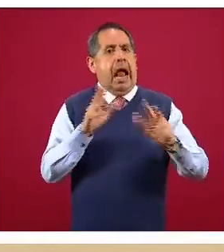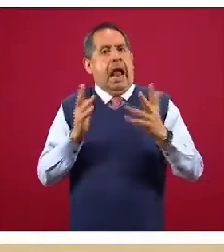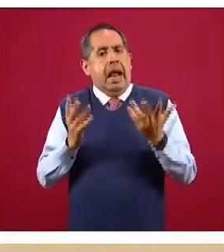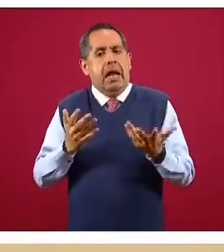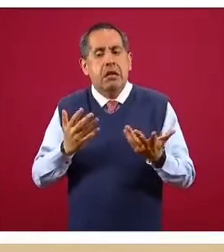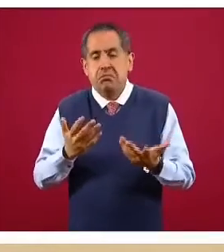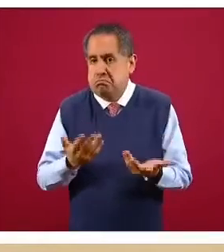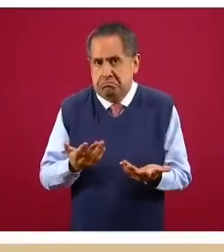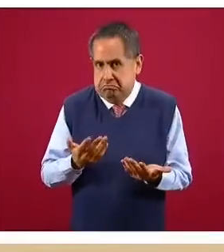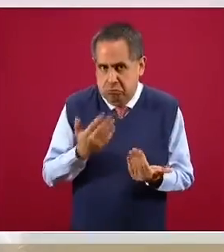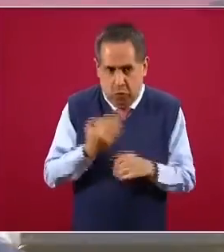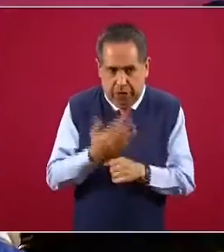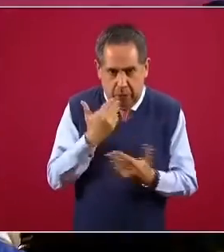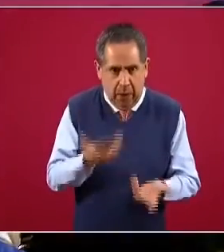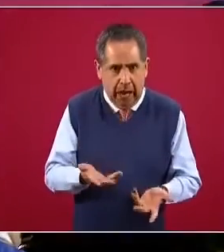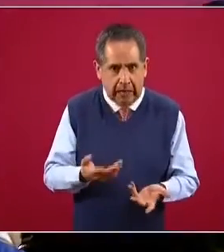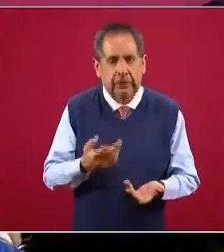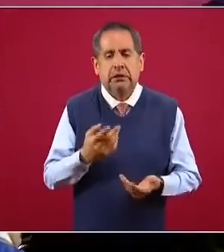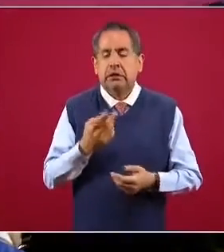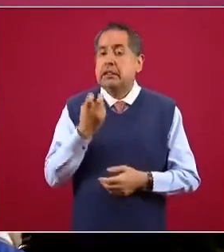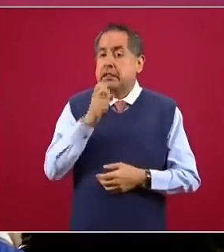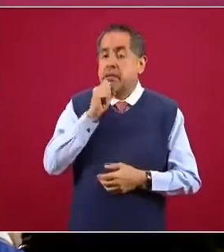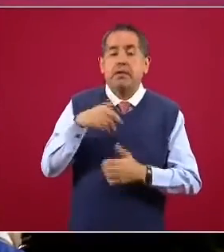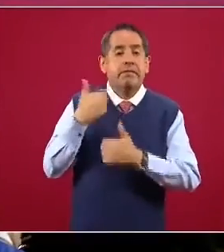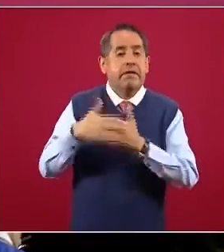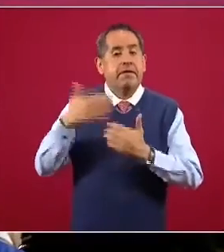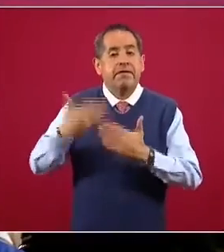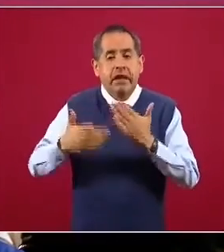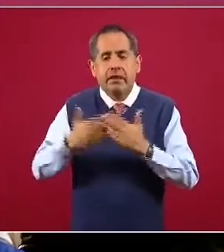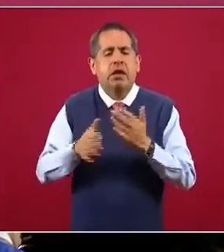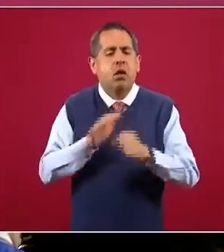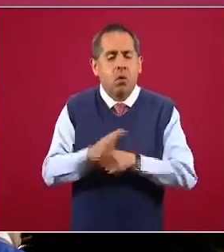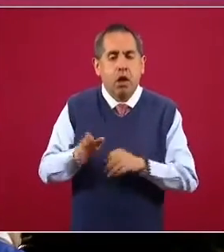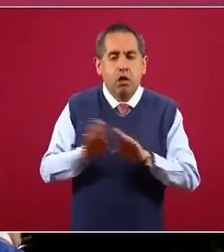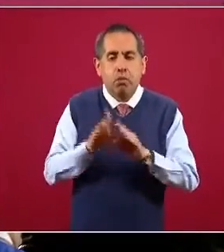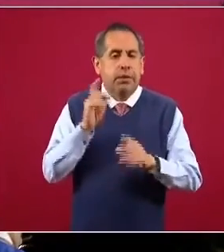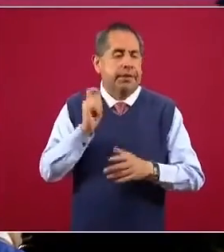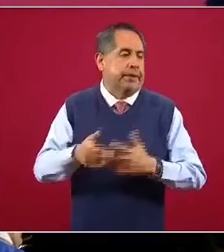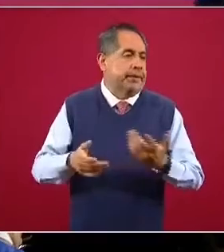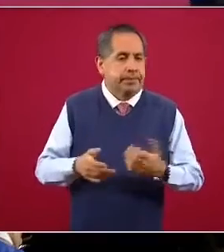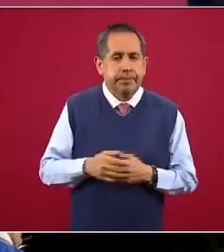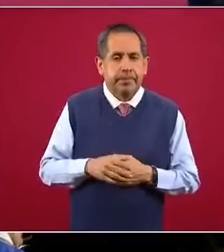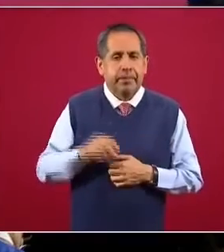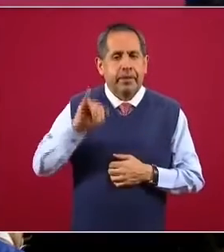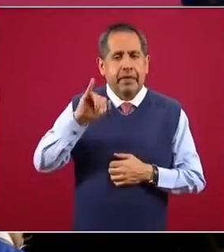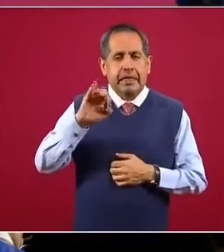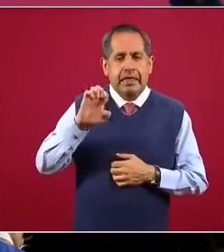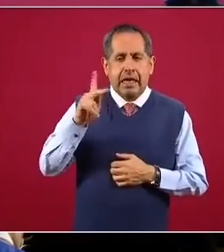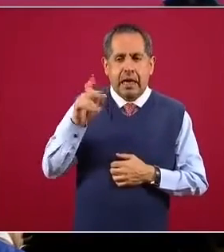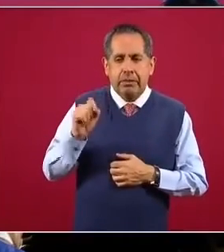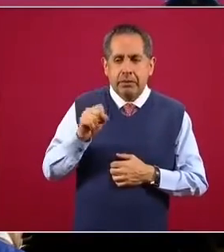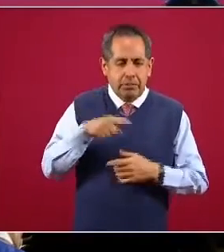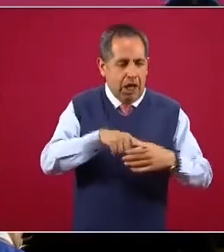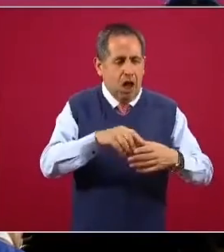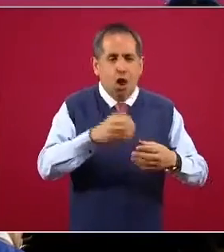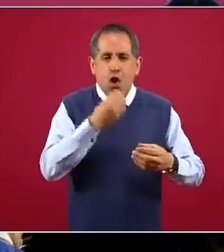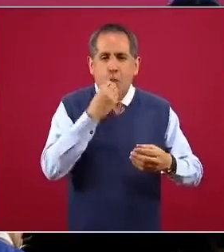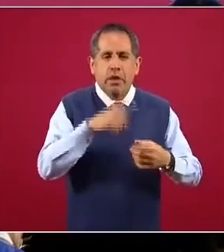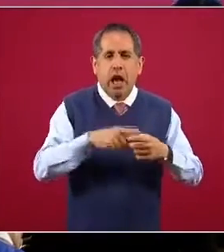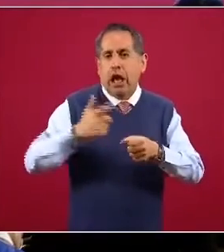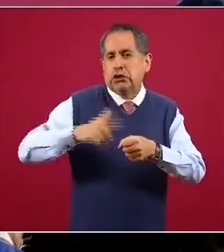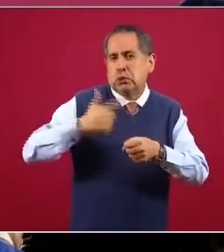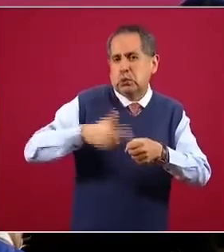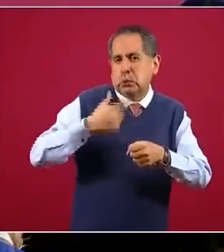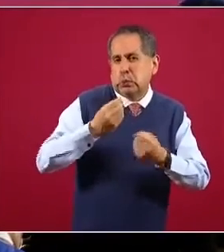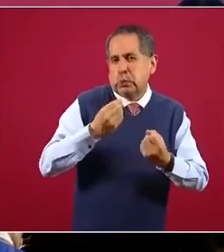estamos cada vez mejorándola sobre la parte del impuesto del IEPS para estos alimentos, tanto de bebidas